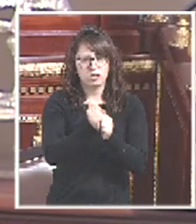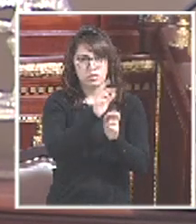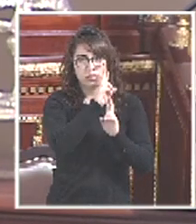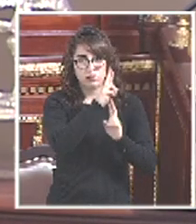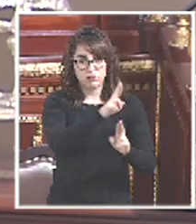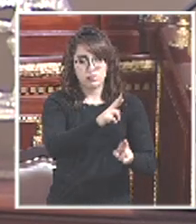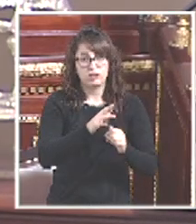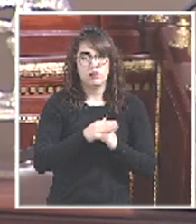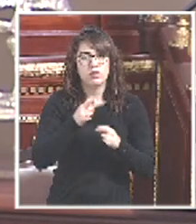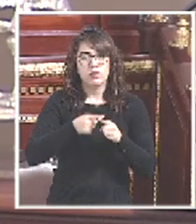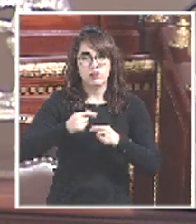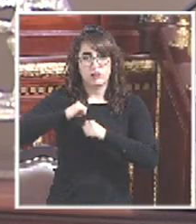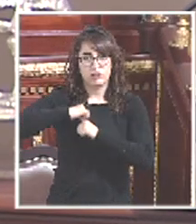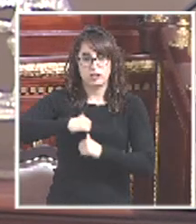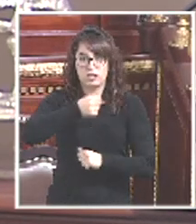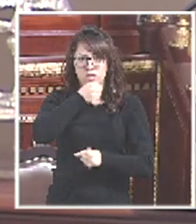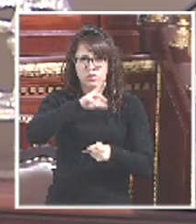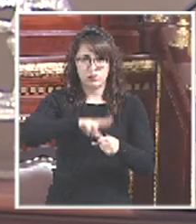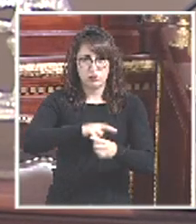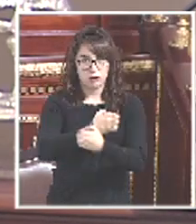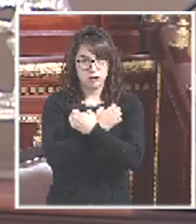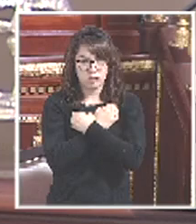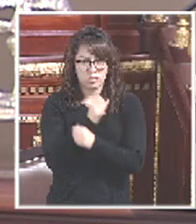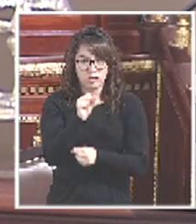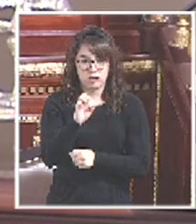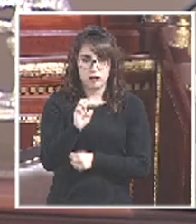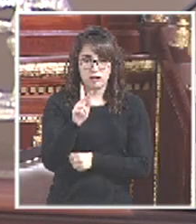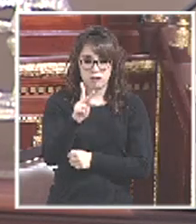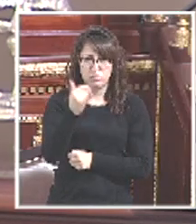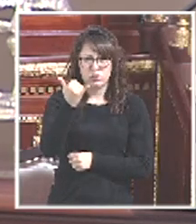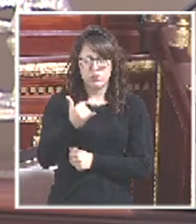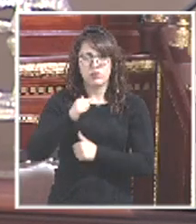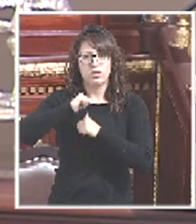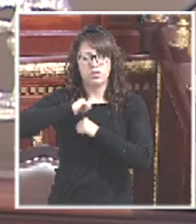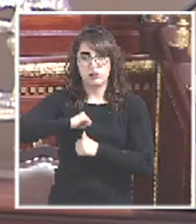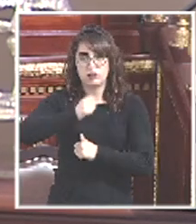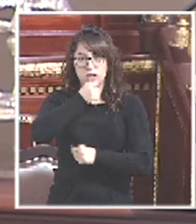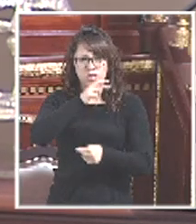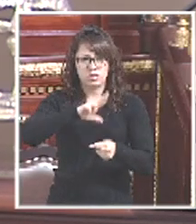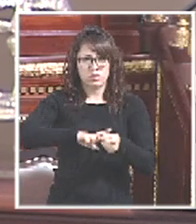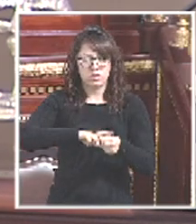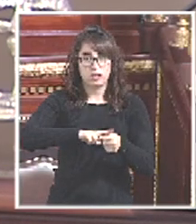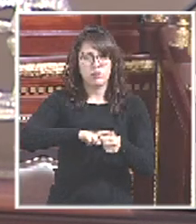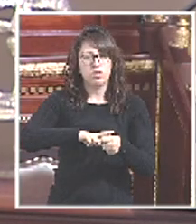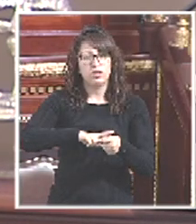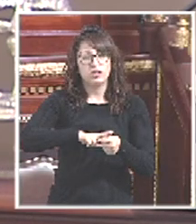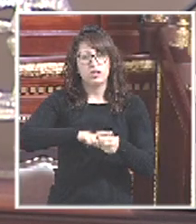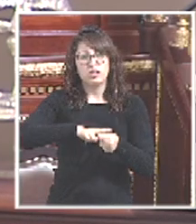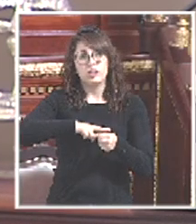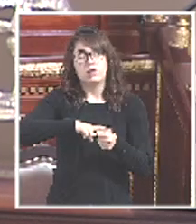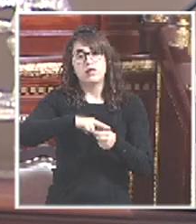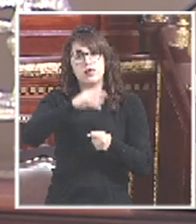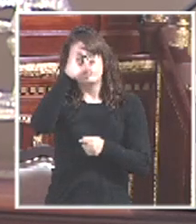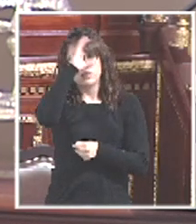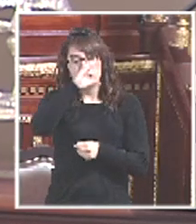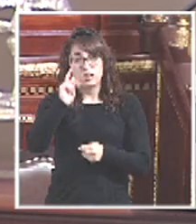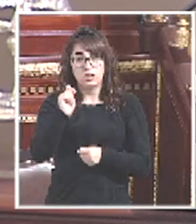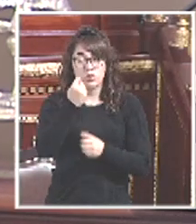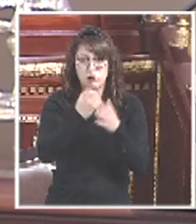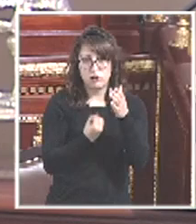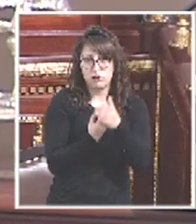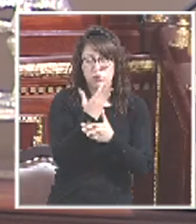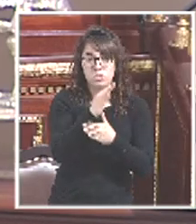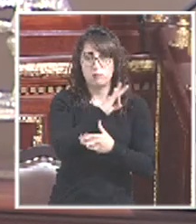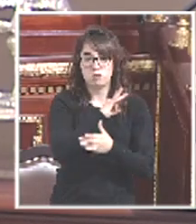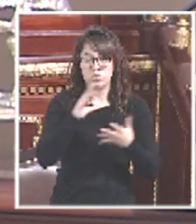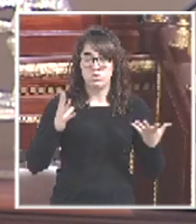Secretaría de Educación Pública y a la Secretaría de Educación, Ciencia, Tecnología e Innovación de la Ciudad de México implementen las acciones necesarias